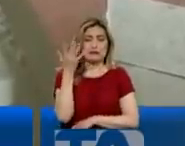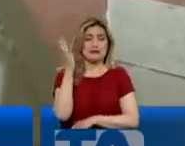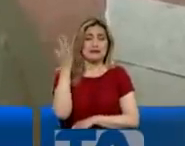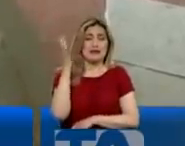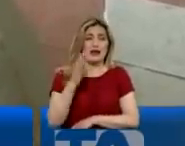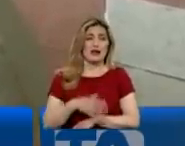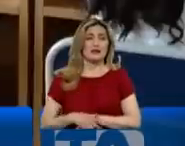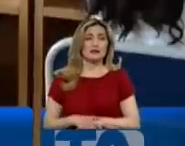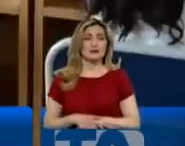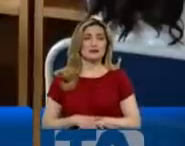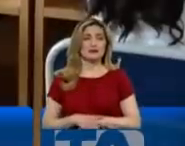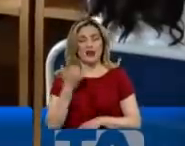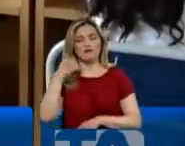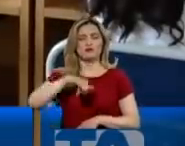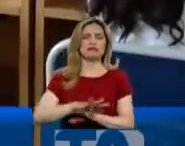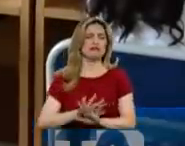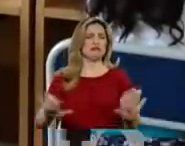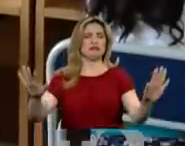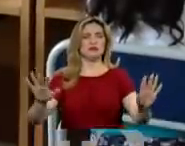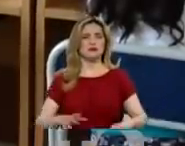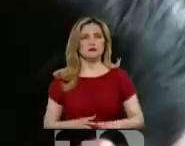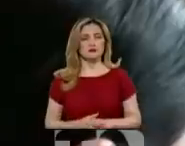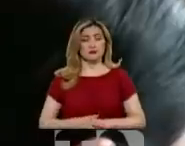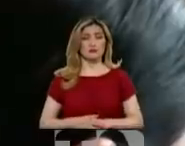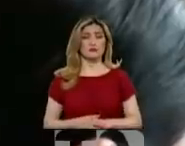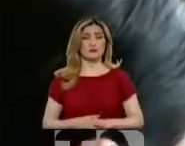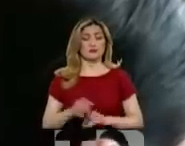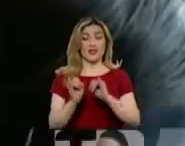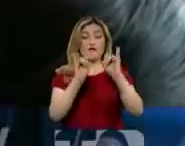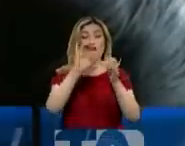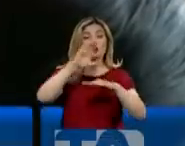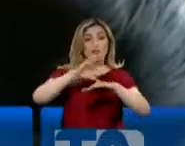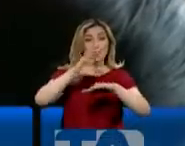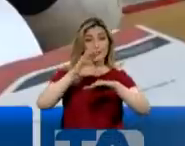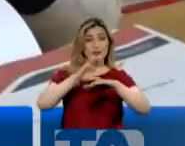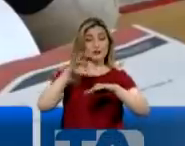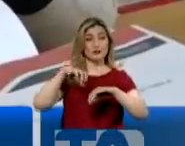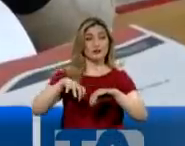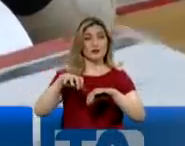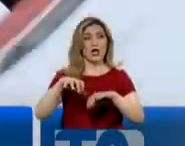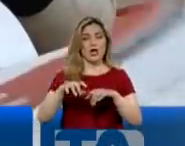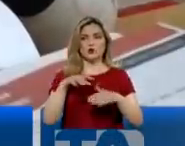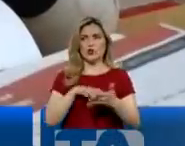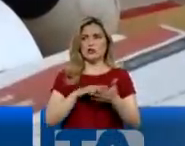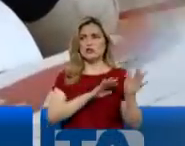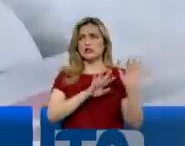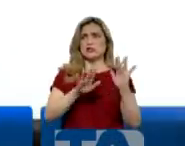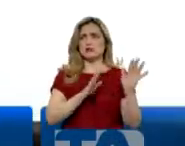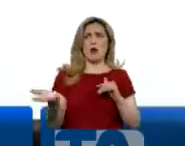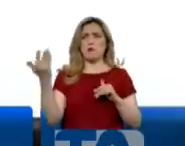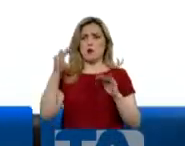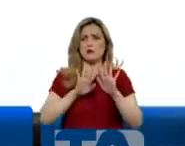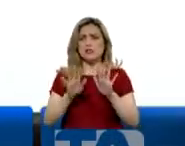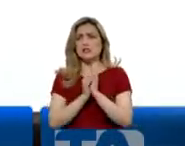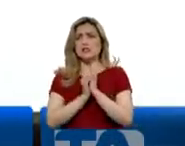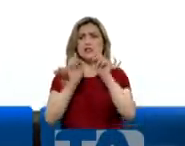los focos son más el infocentro de la cabecera parroquial se convierte en la única alternativa para cientos de estudiantes que no cuentan con